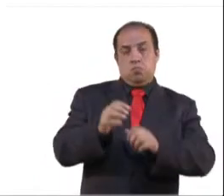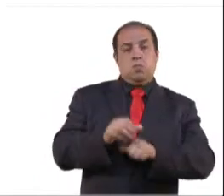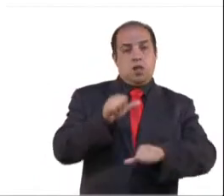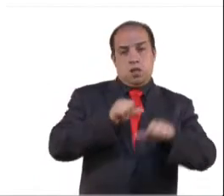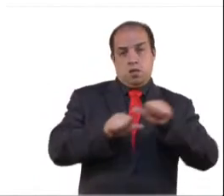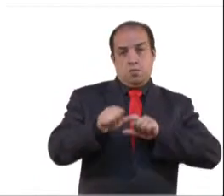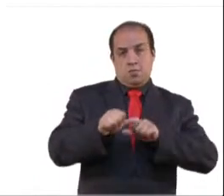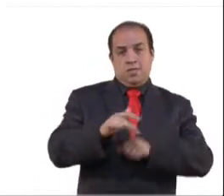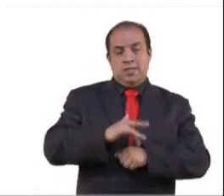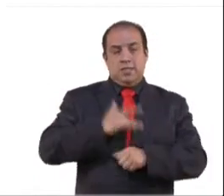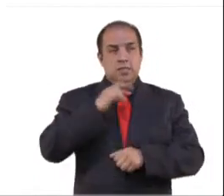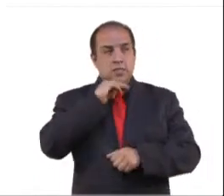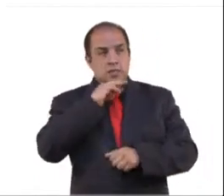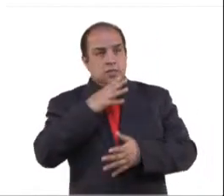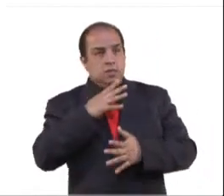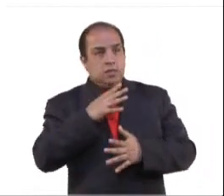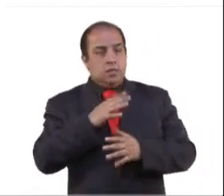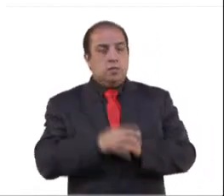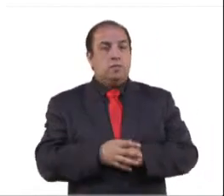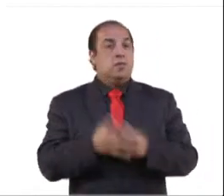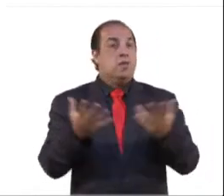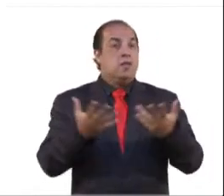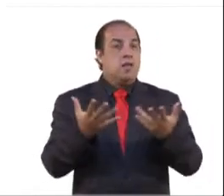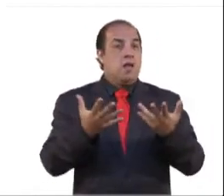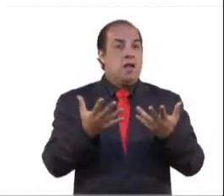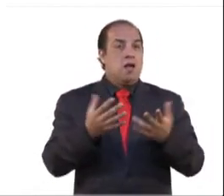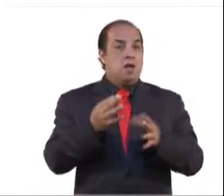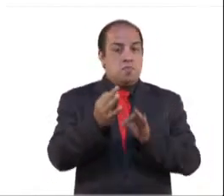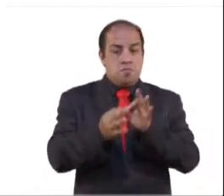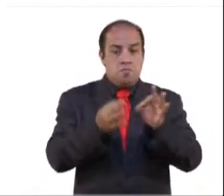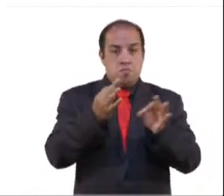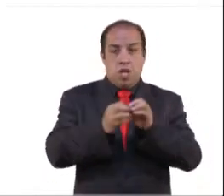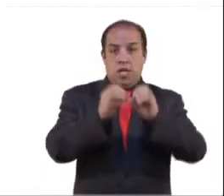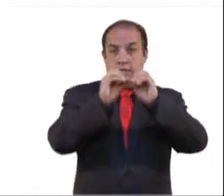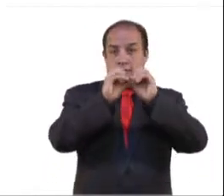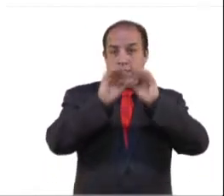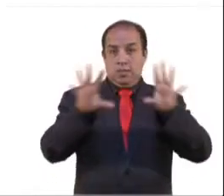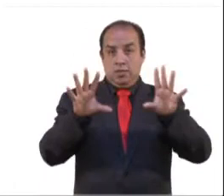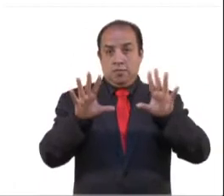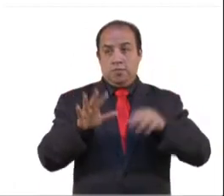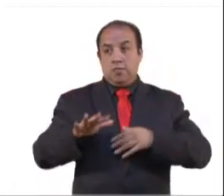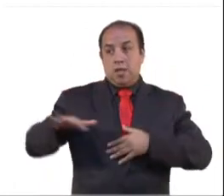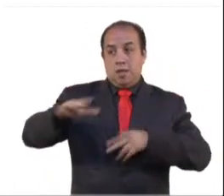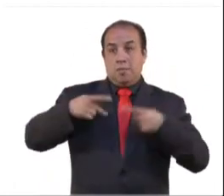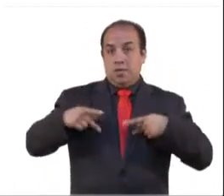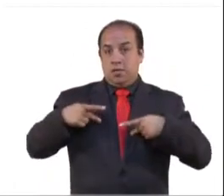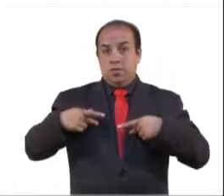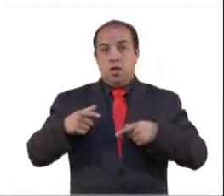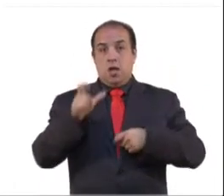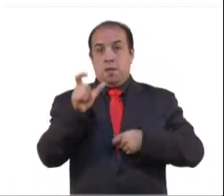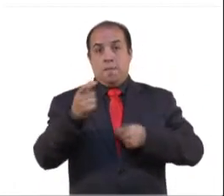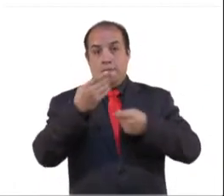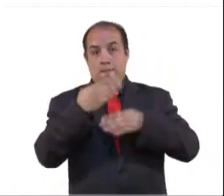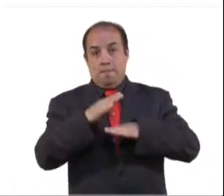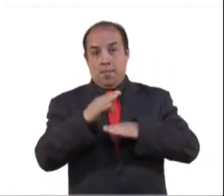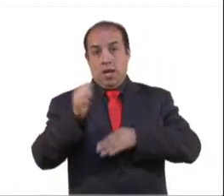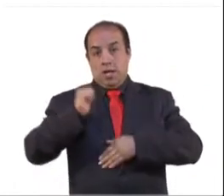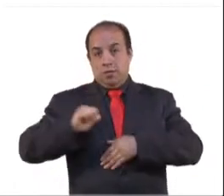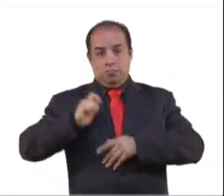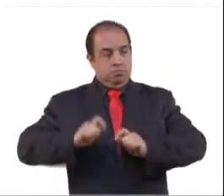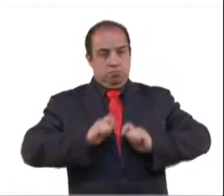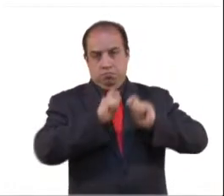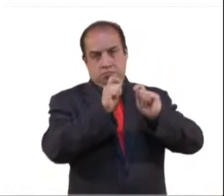preocupación porque esto se haga con mucha pulcritud y que las personas no entreguen la tarjeta.